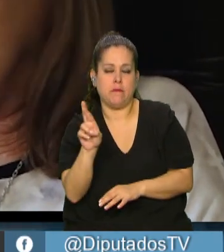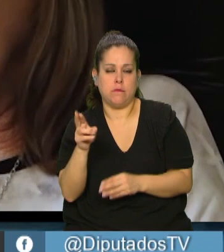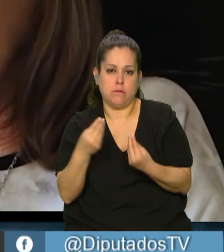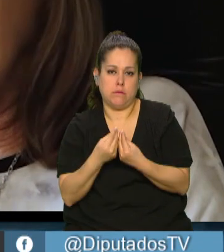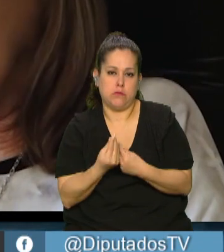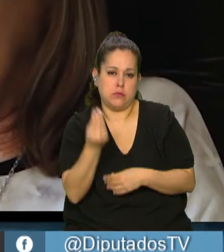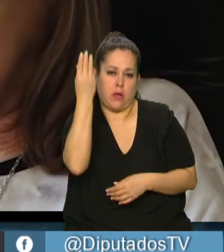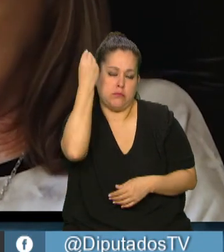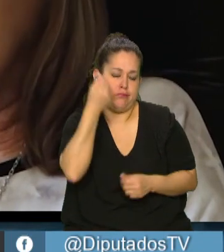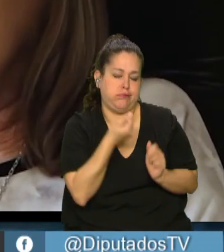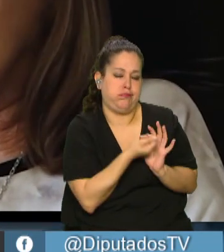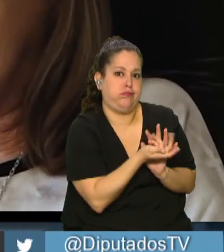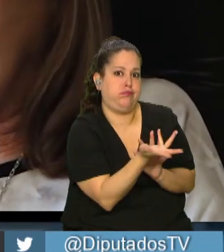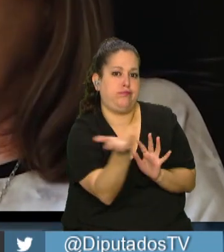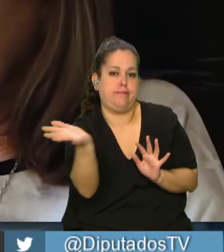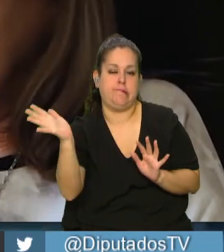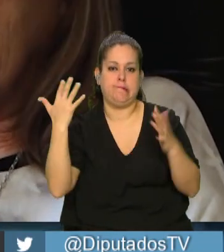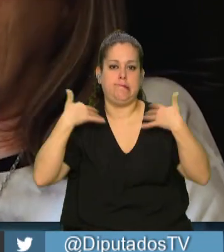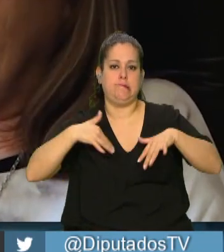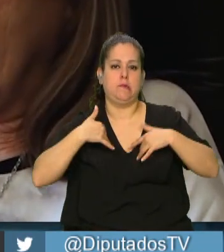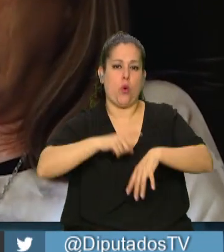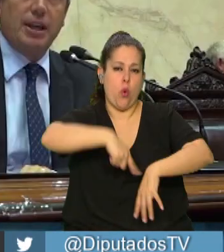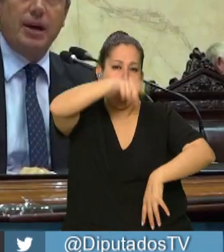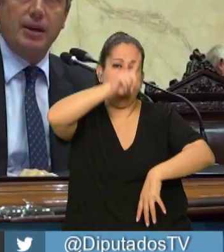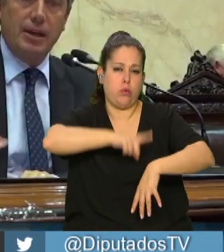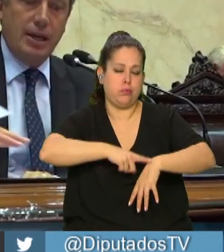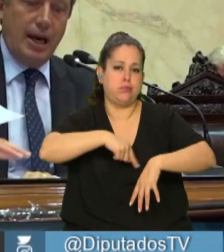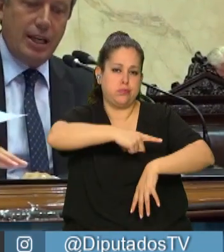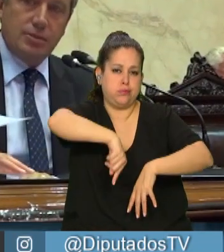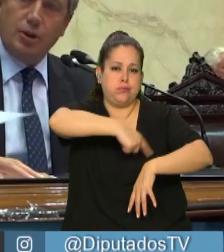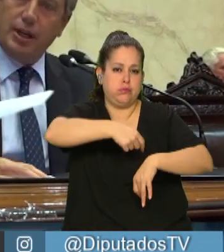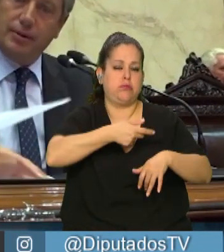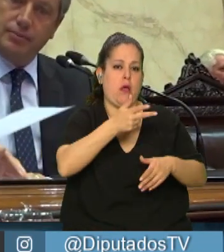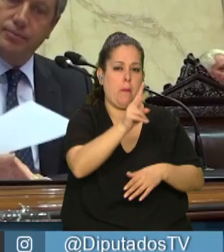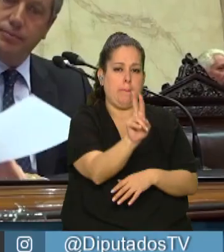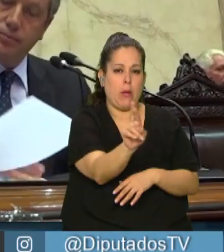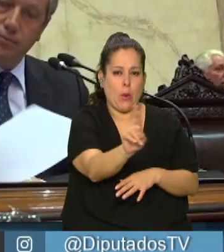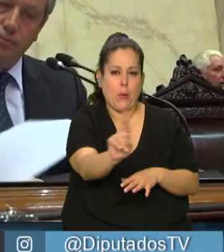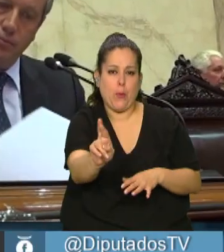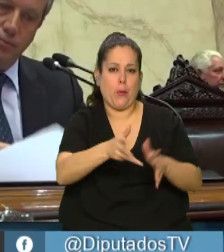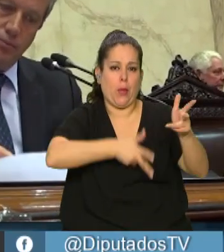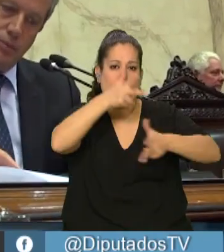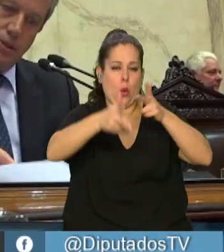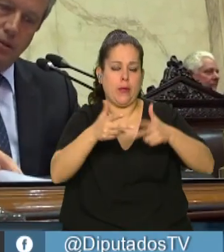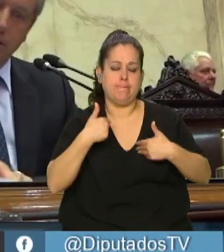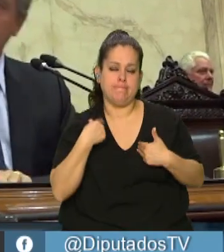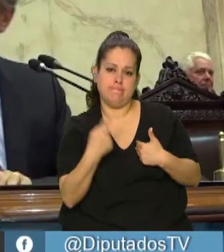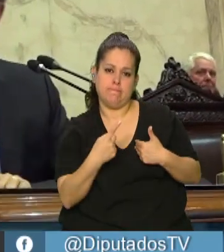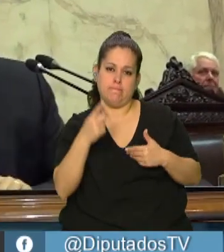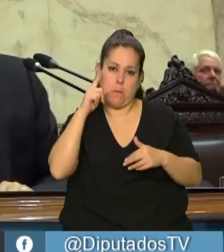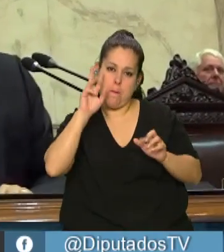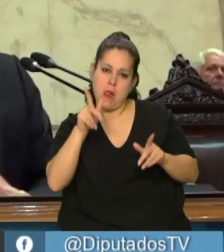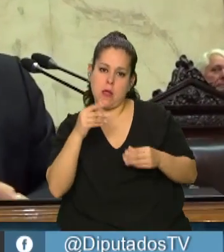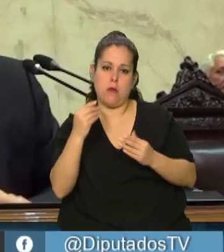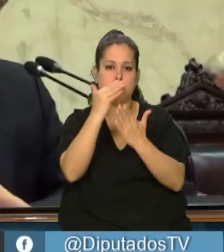Se lleva mucho tiempo de la sesión. Y lleva mucho tiempo, entonces, bueno, cada uno quiere, nosotros tratamos de hacer un orden de acuerdo